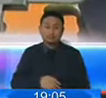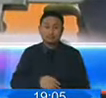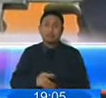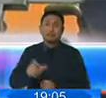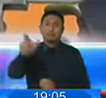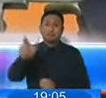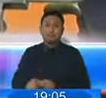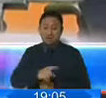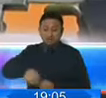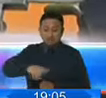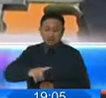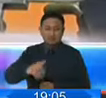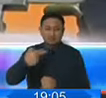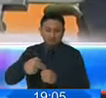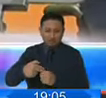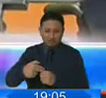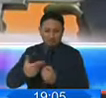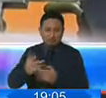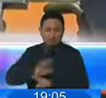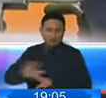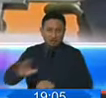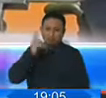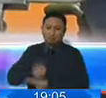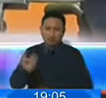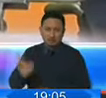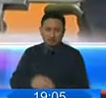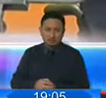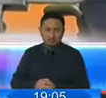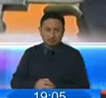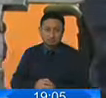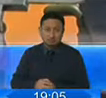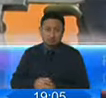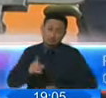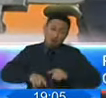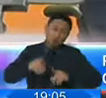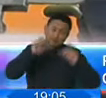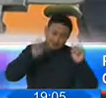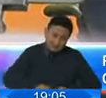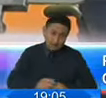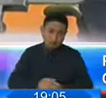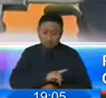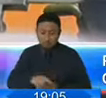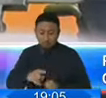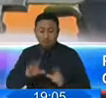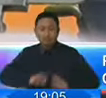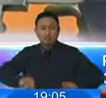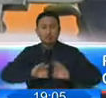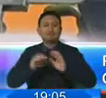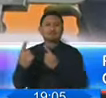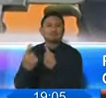de los interesados, se da también en ausencia de los interesados. El diálogo también